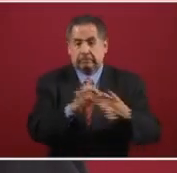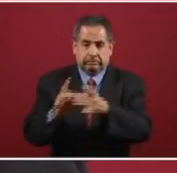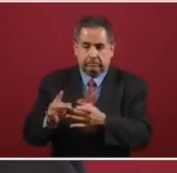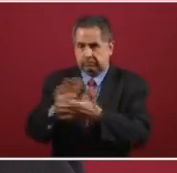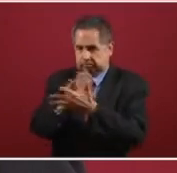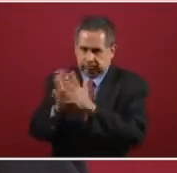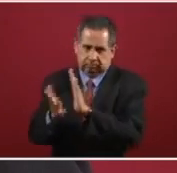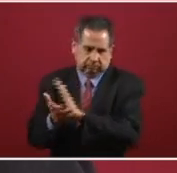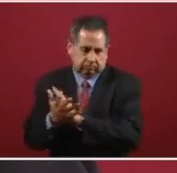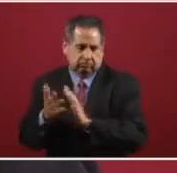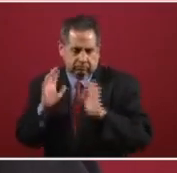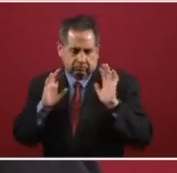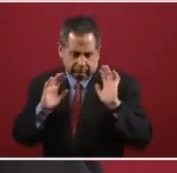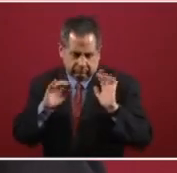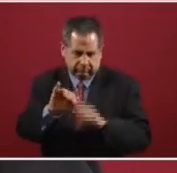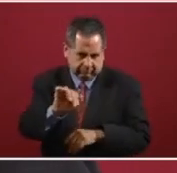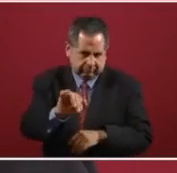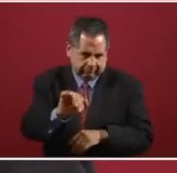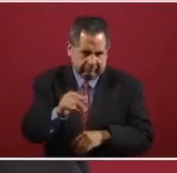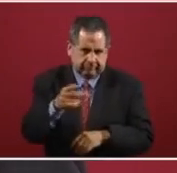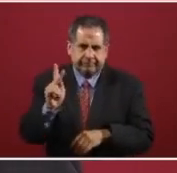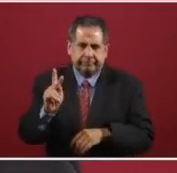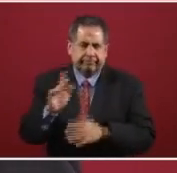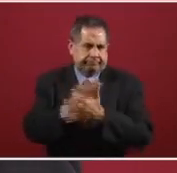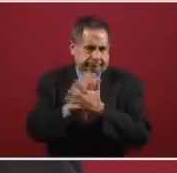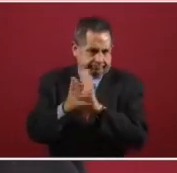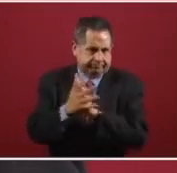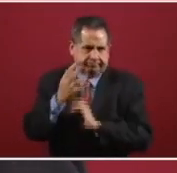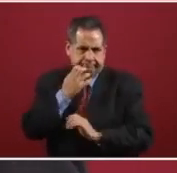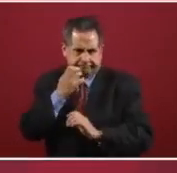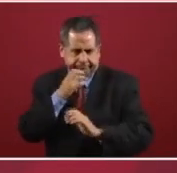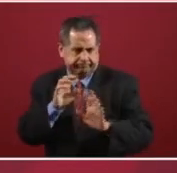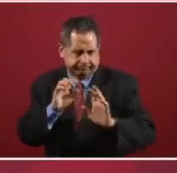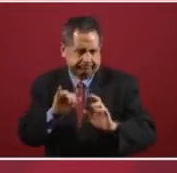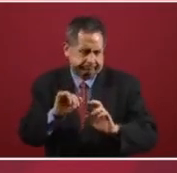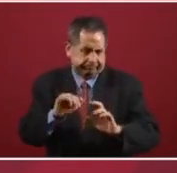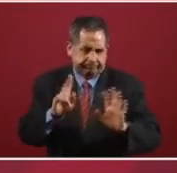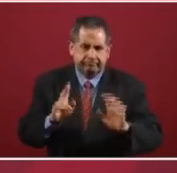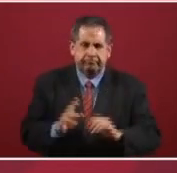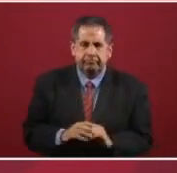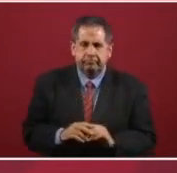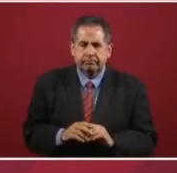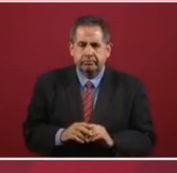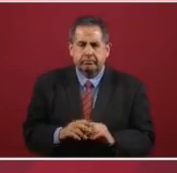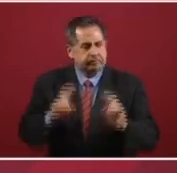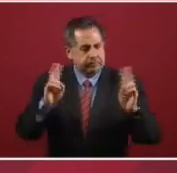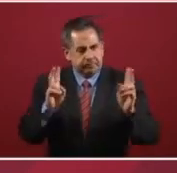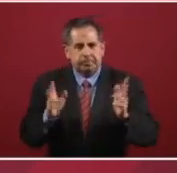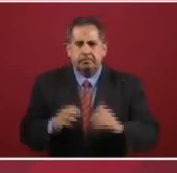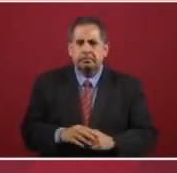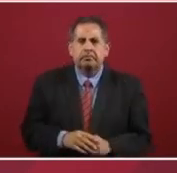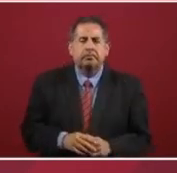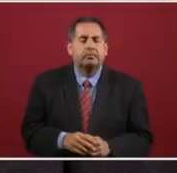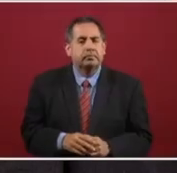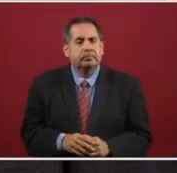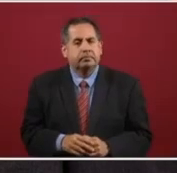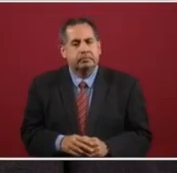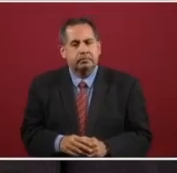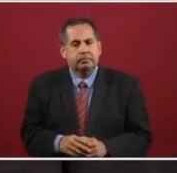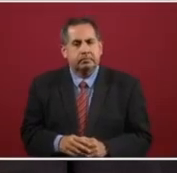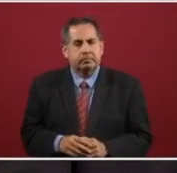con el crimen organizado, o llamado crimen organizado,